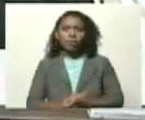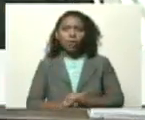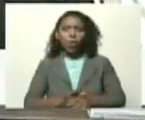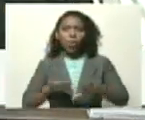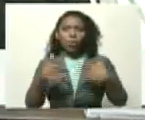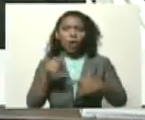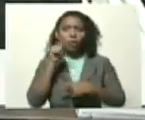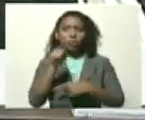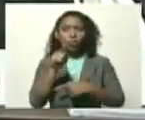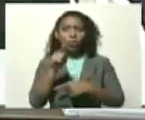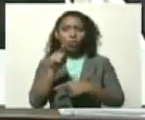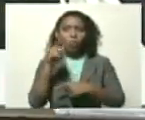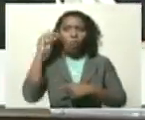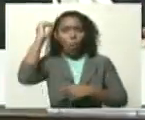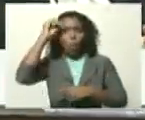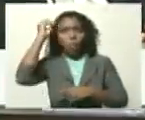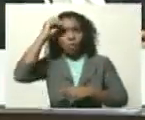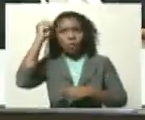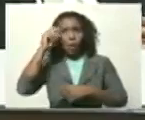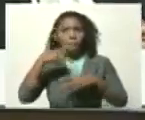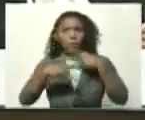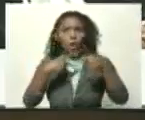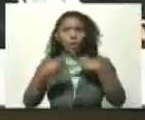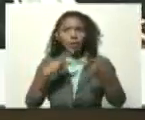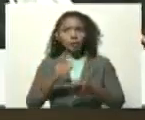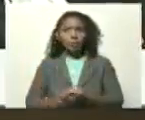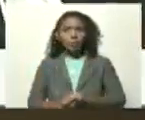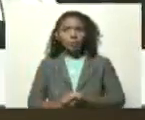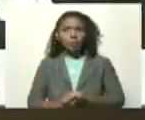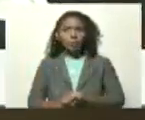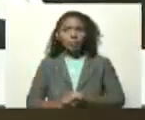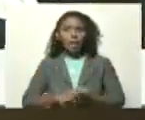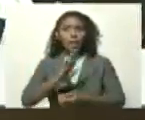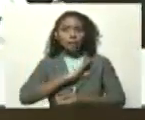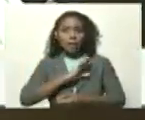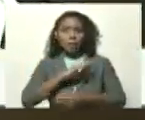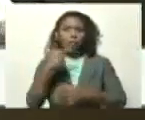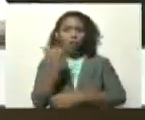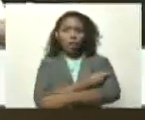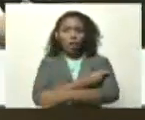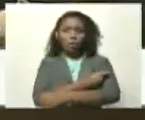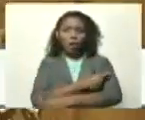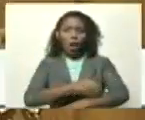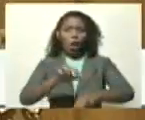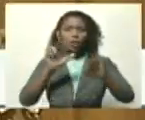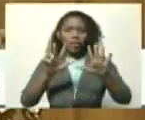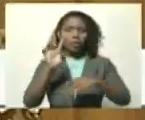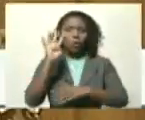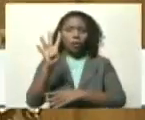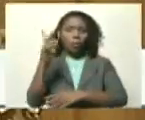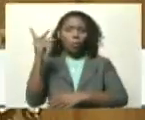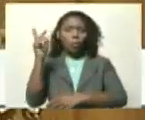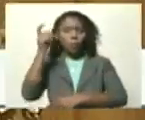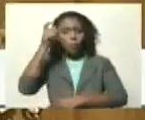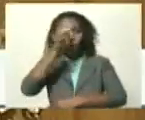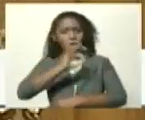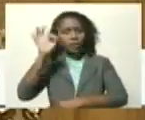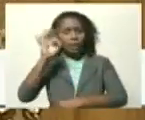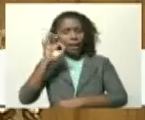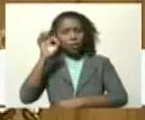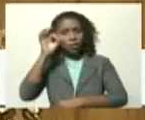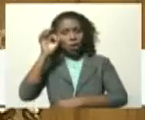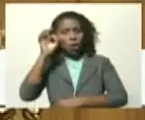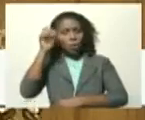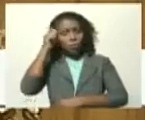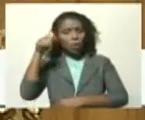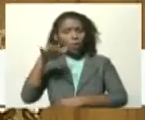su cosmovisión política? No. Tenemos vacunado al 84% de la población de Venezuela, al